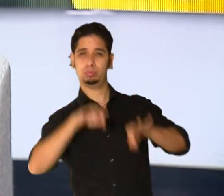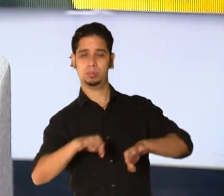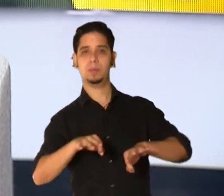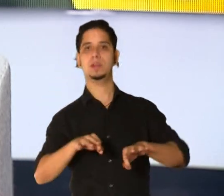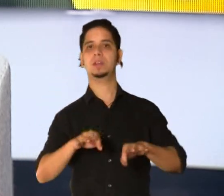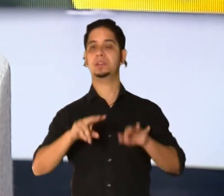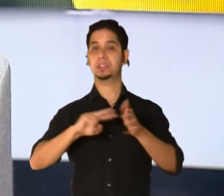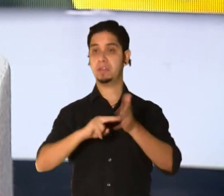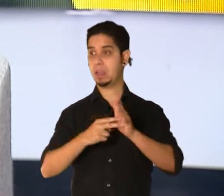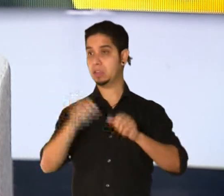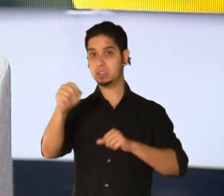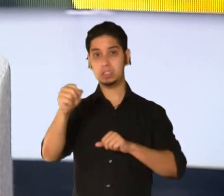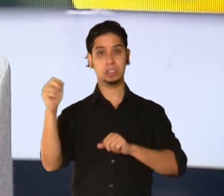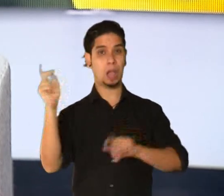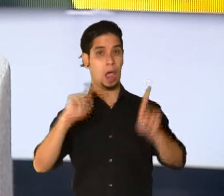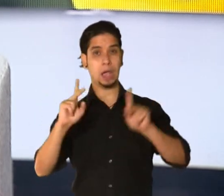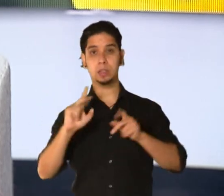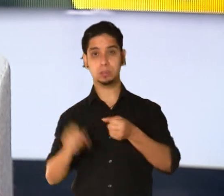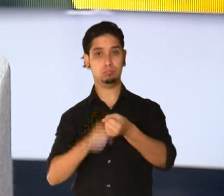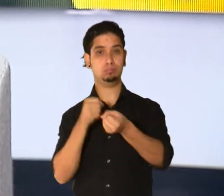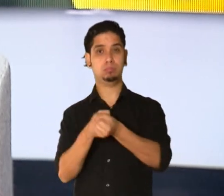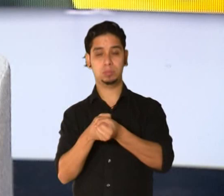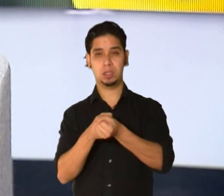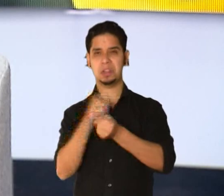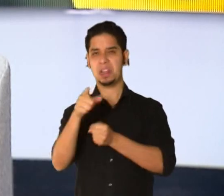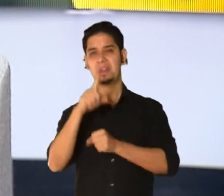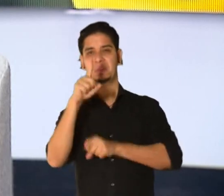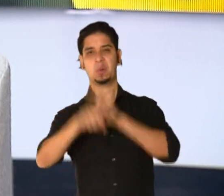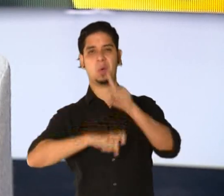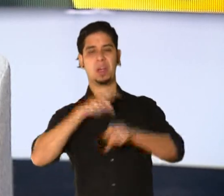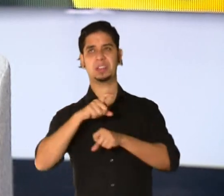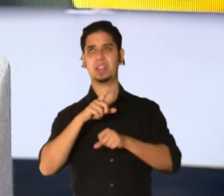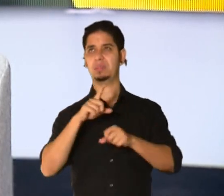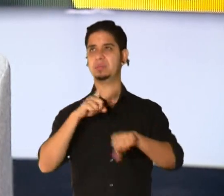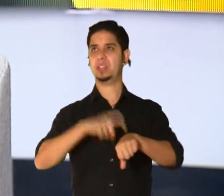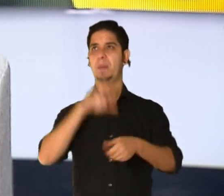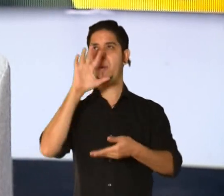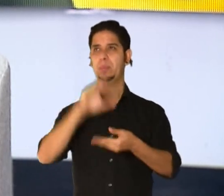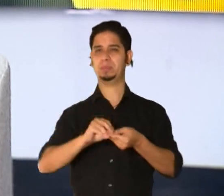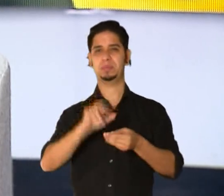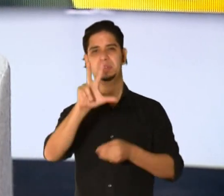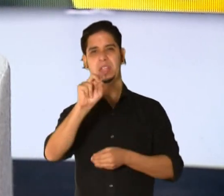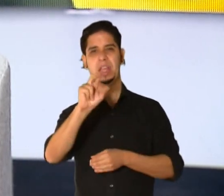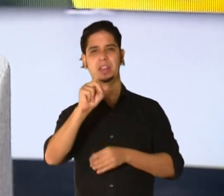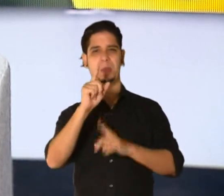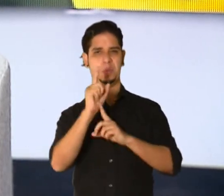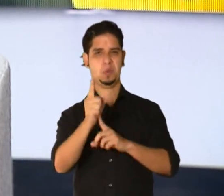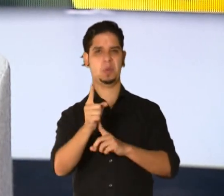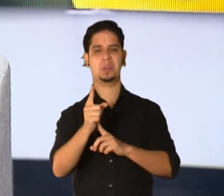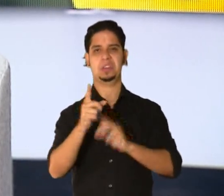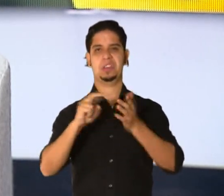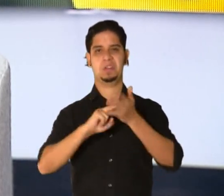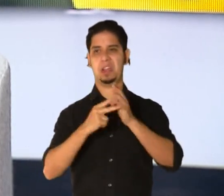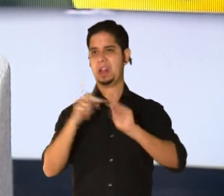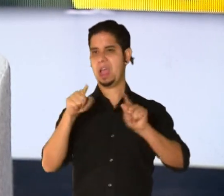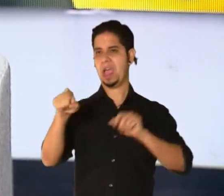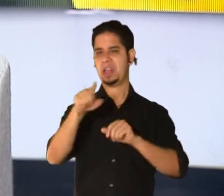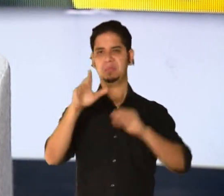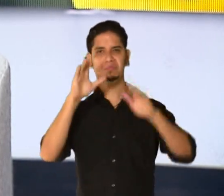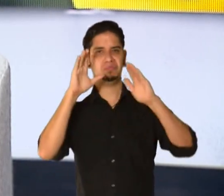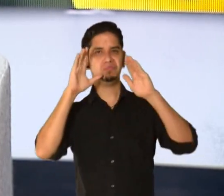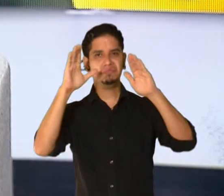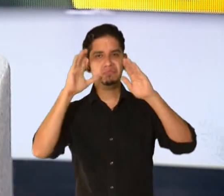buena colaboración. La encuesta duraba como media hora, así que también la gente estuvo dispuesta a ponerle atención